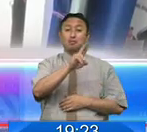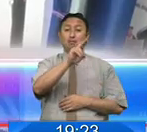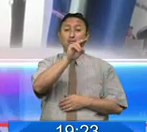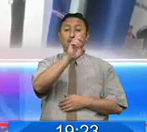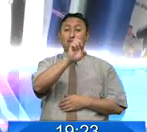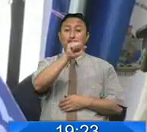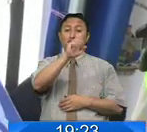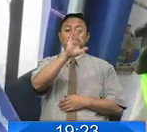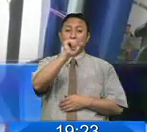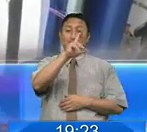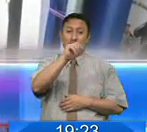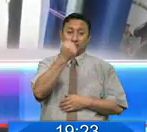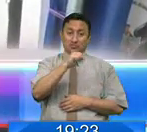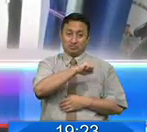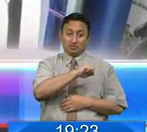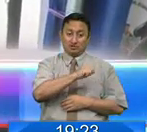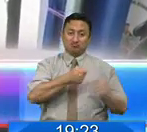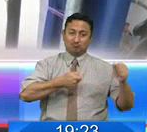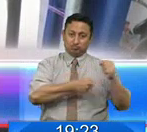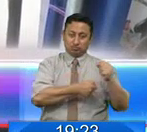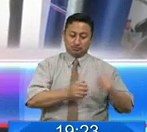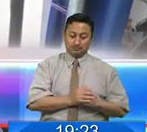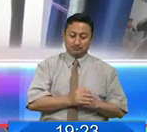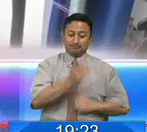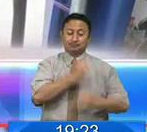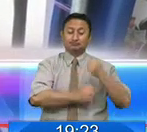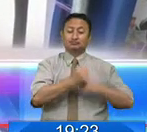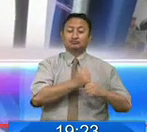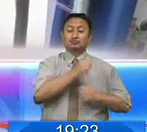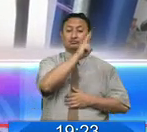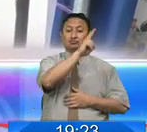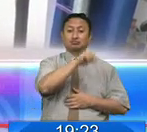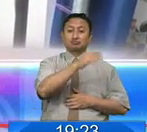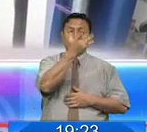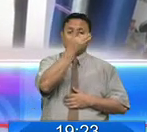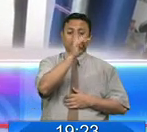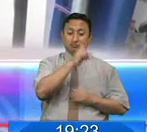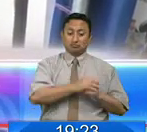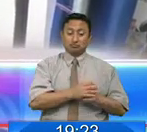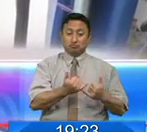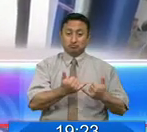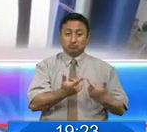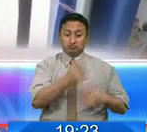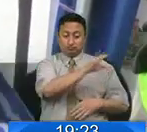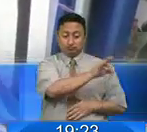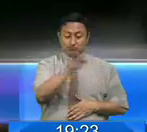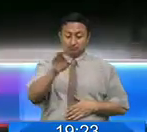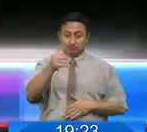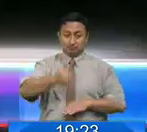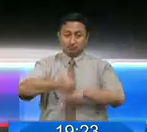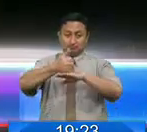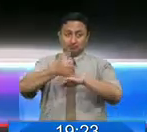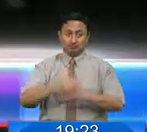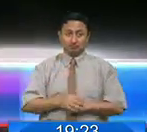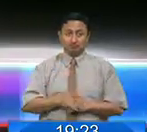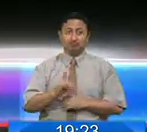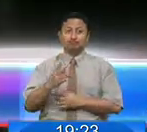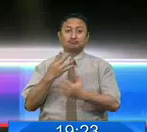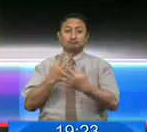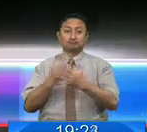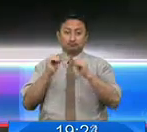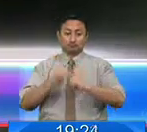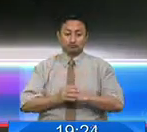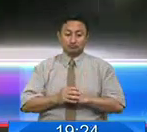hecho que suscitado en el mes de mayo del año 2018 y ya se encuentra a órdenes de las autoridades la cárcel también fue